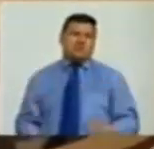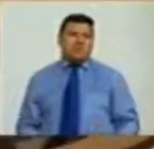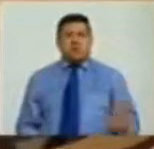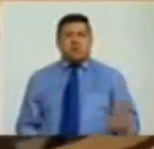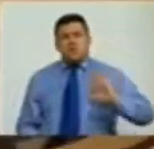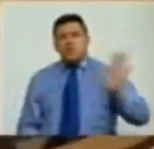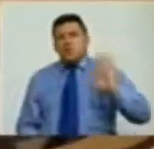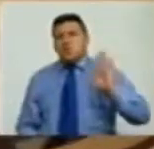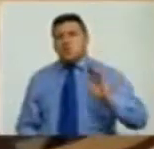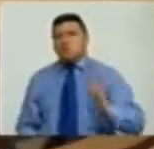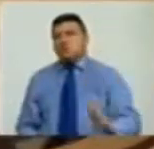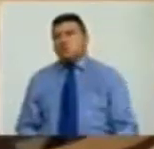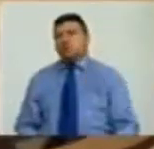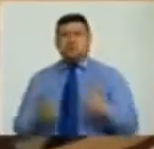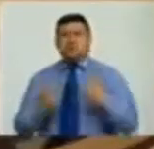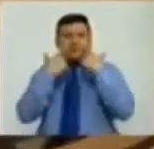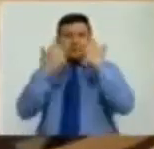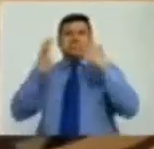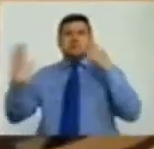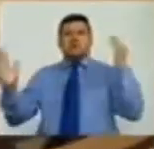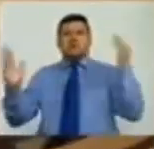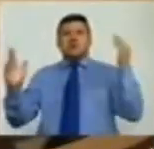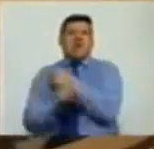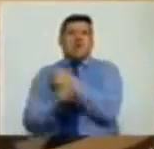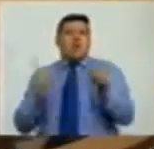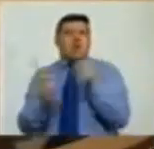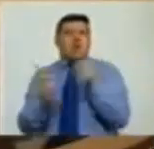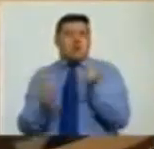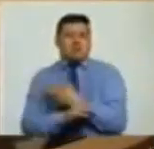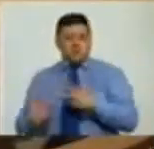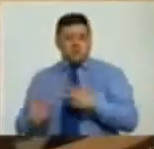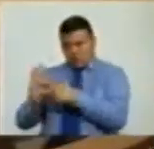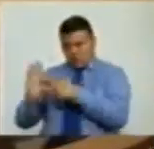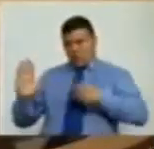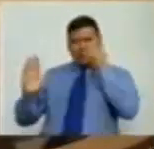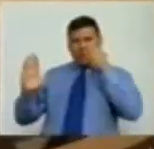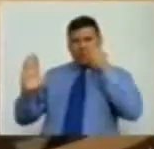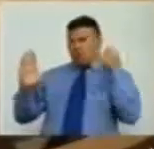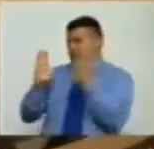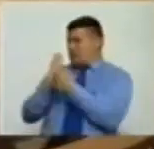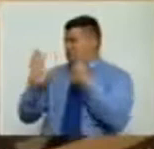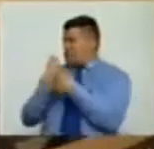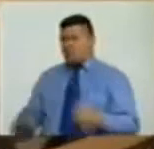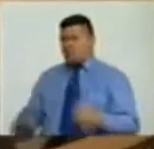semejante agresión a la Constitución Política de Colombia.